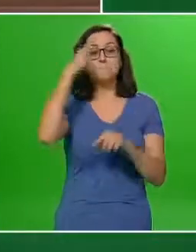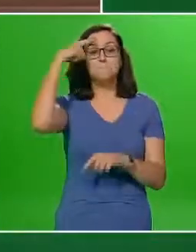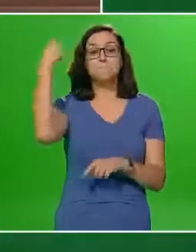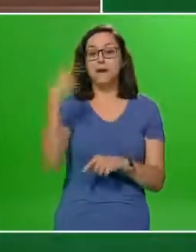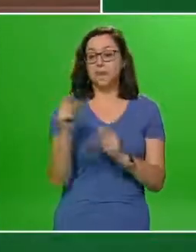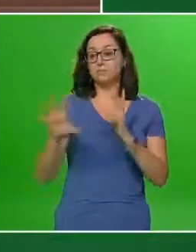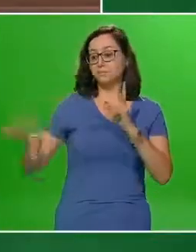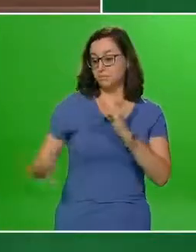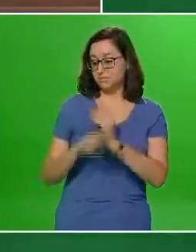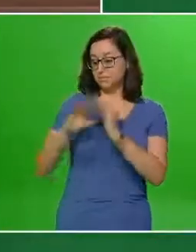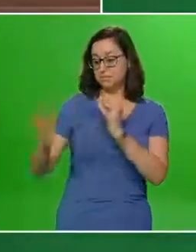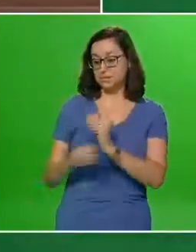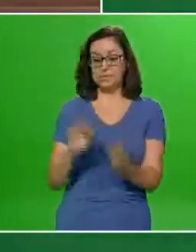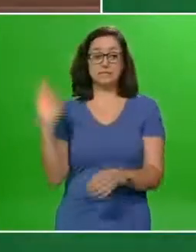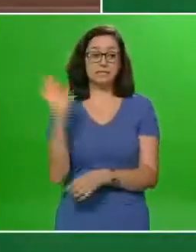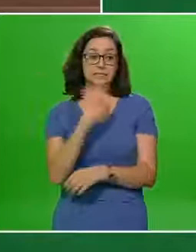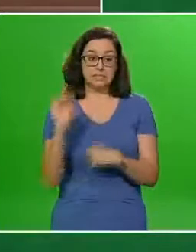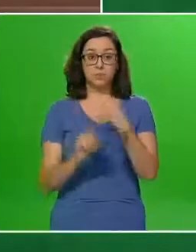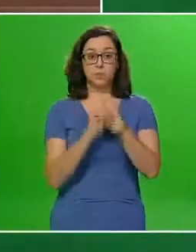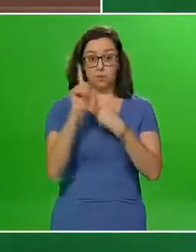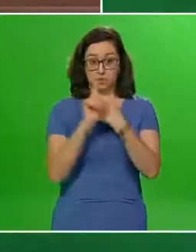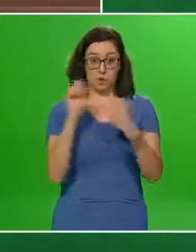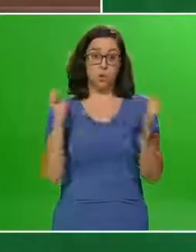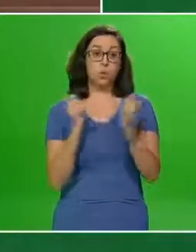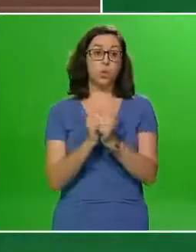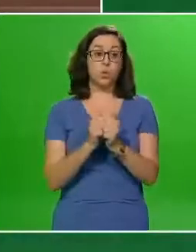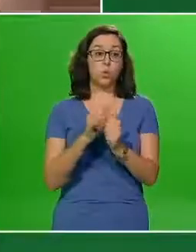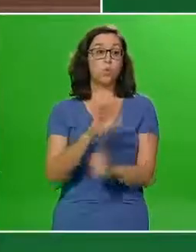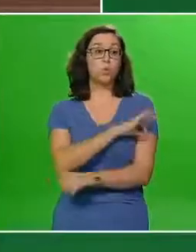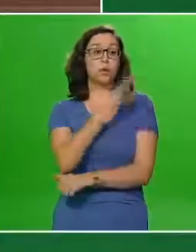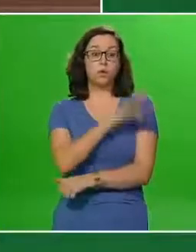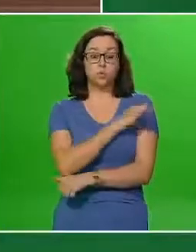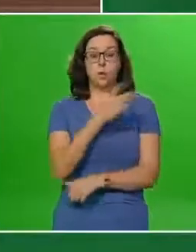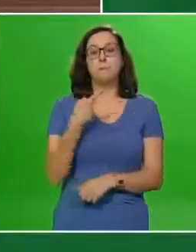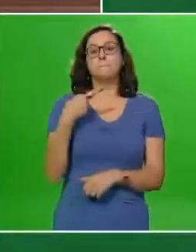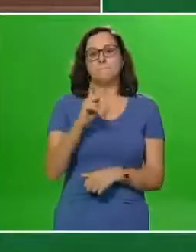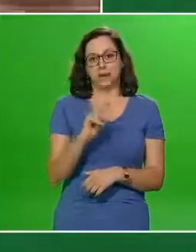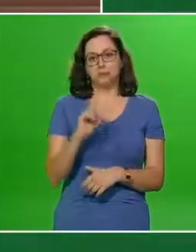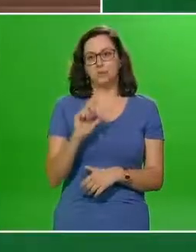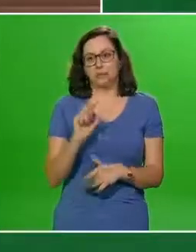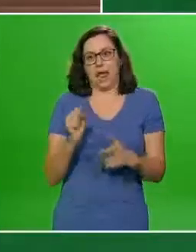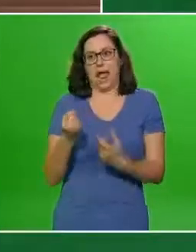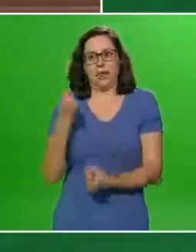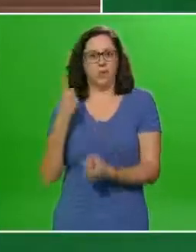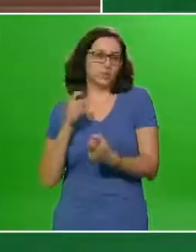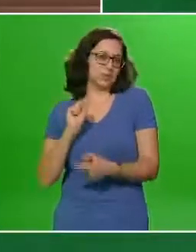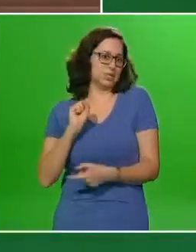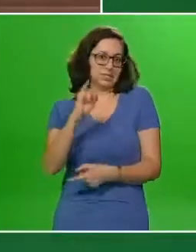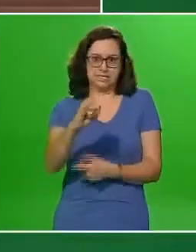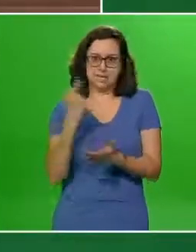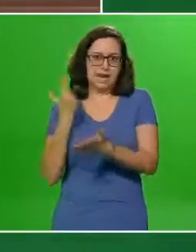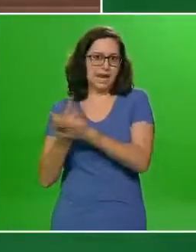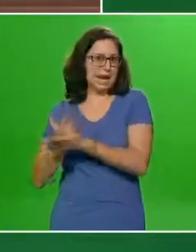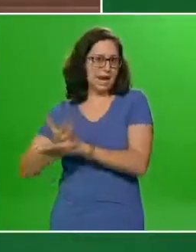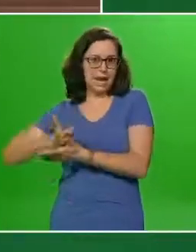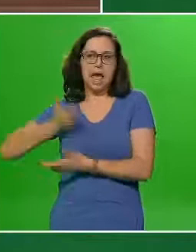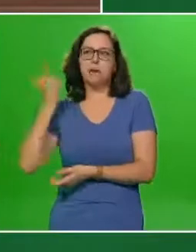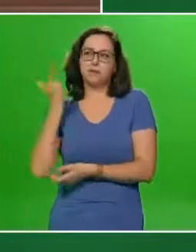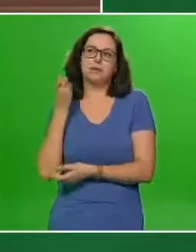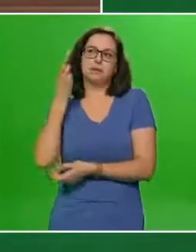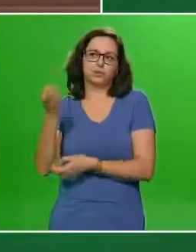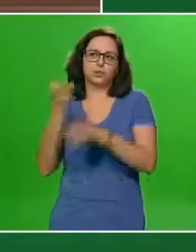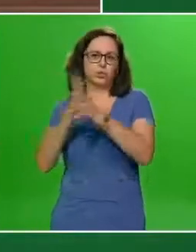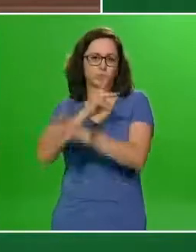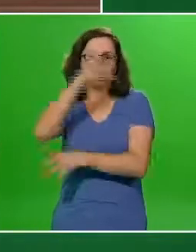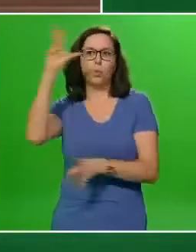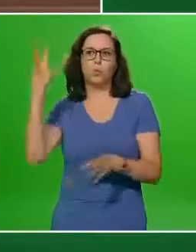estos eventos supuestamente asociados. Pero los más graves, que claramente son los que se reportan en su totalidad, son los que